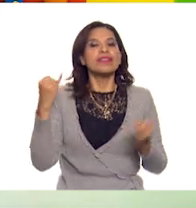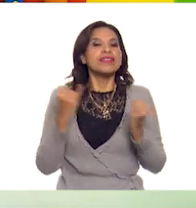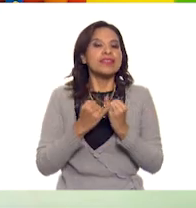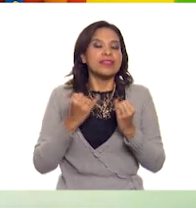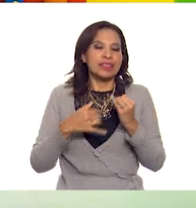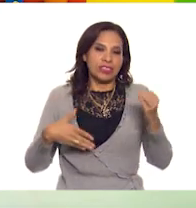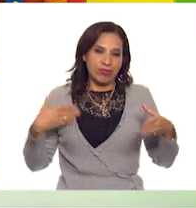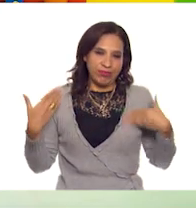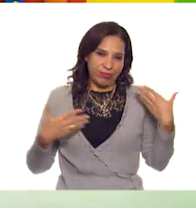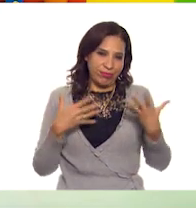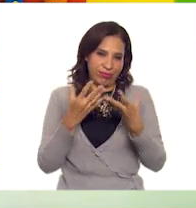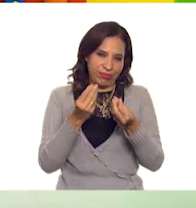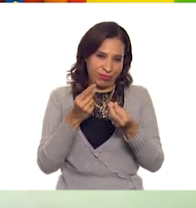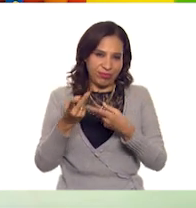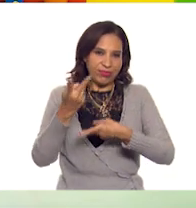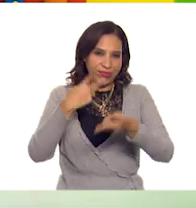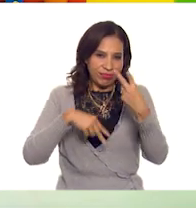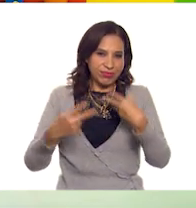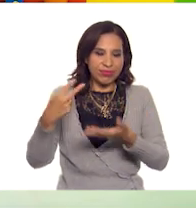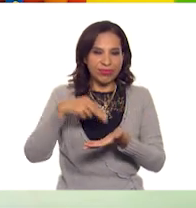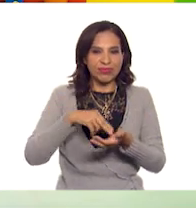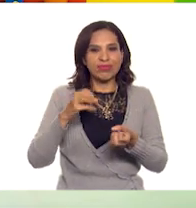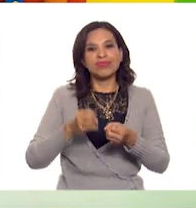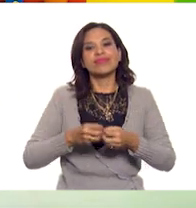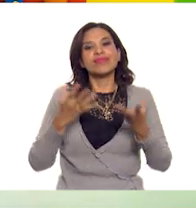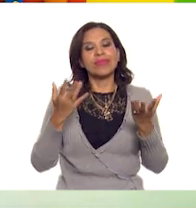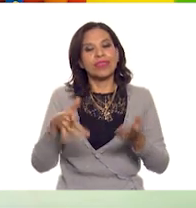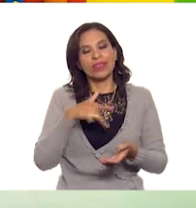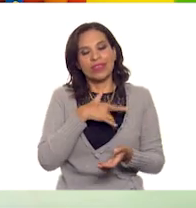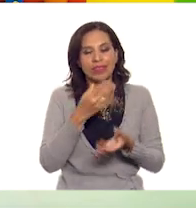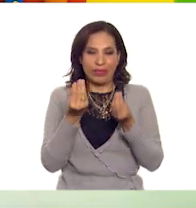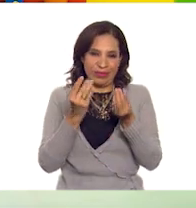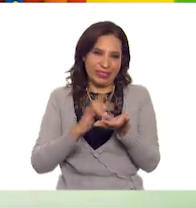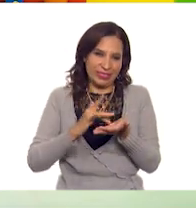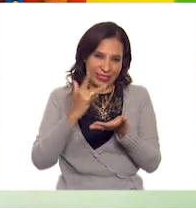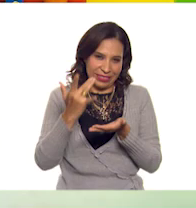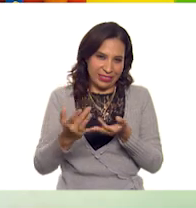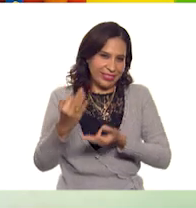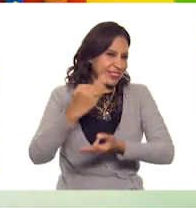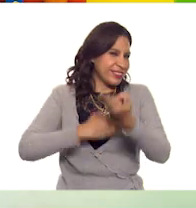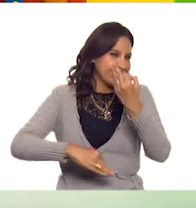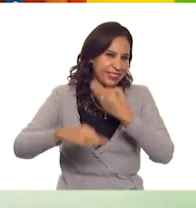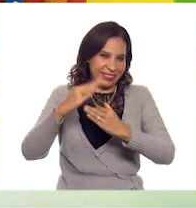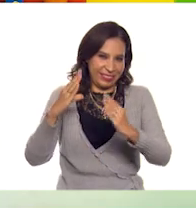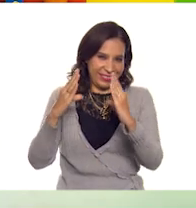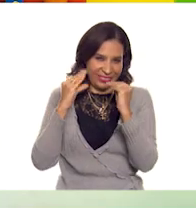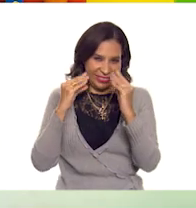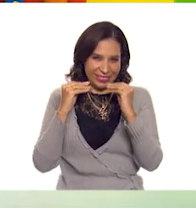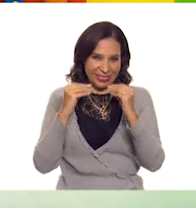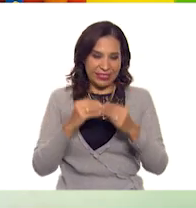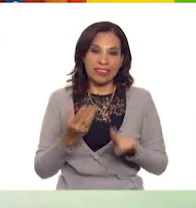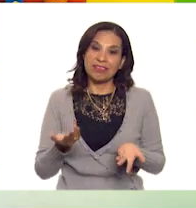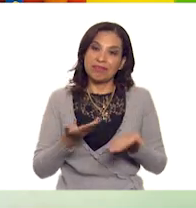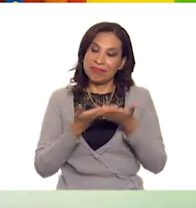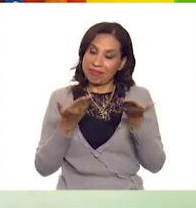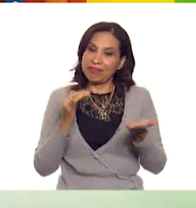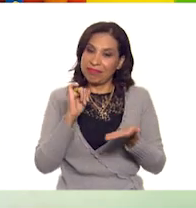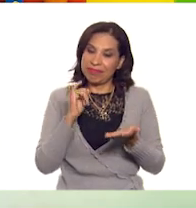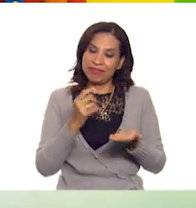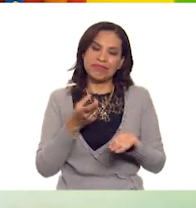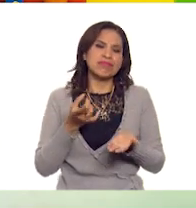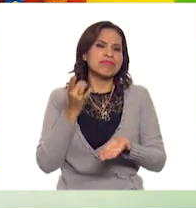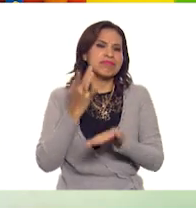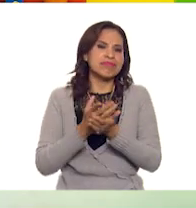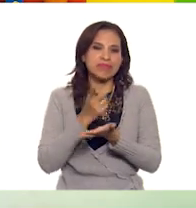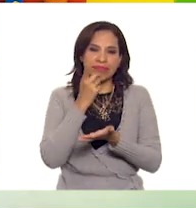también disfrutamos mucho tu presencia y, por supuesto, estamos muy agradecidos con todo lo que nos enseñaste. Y pues ahora sí, no nos